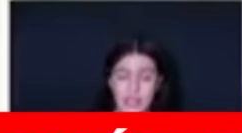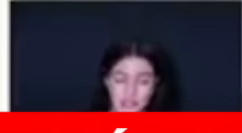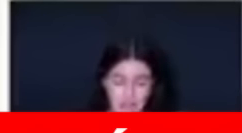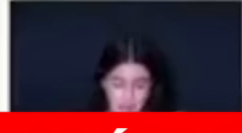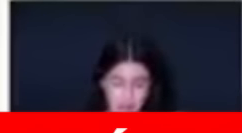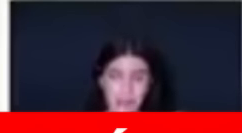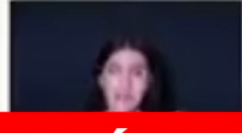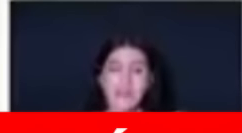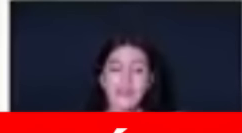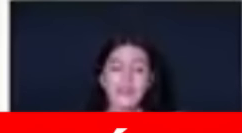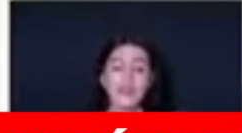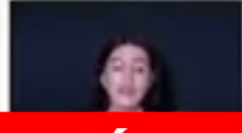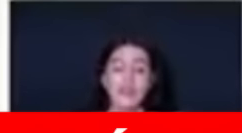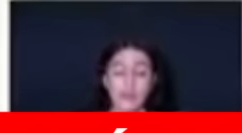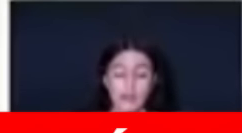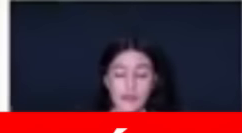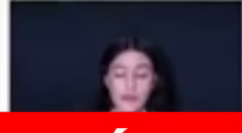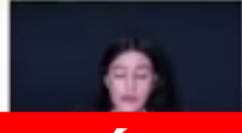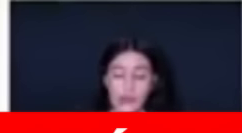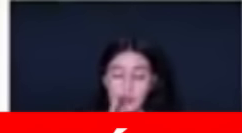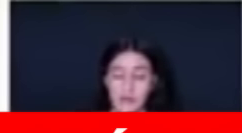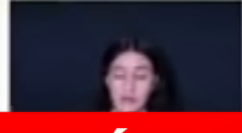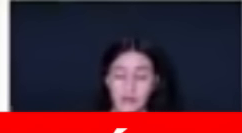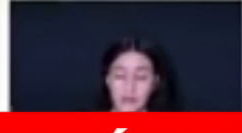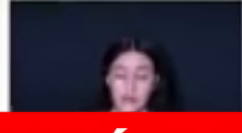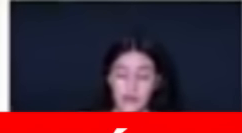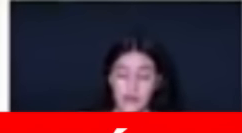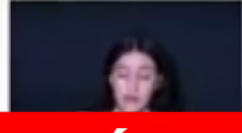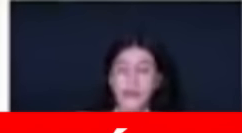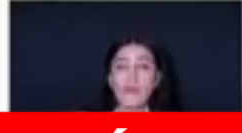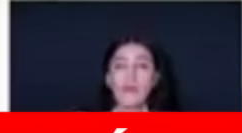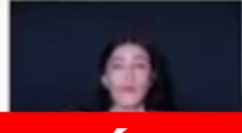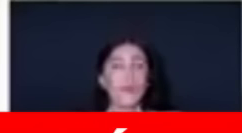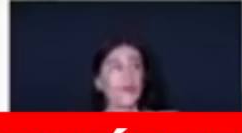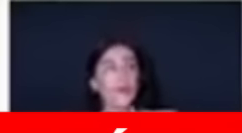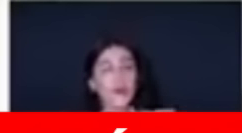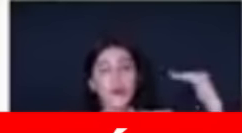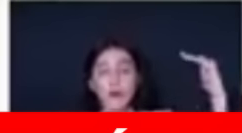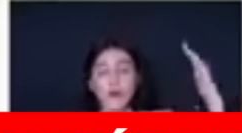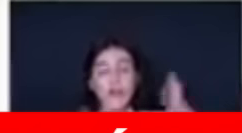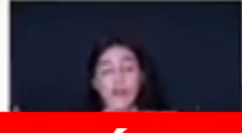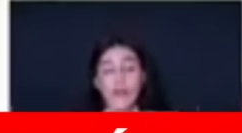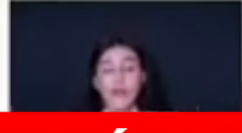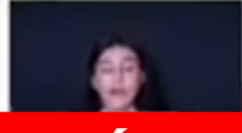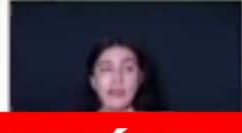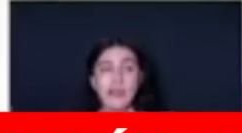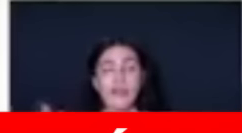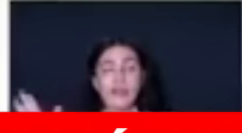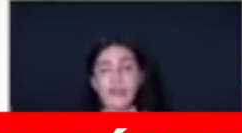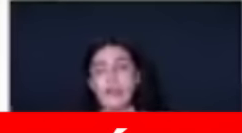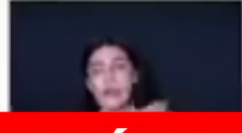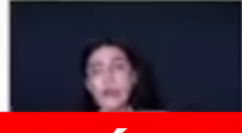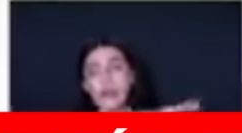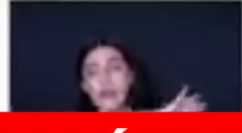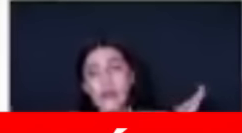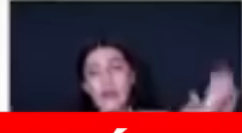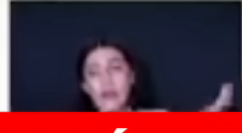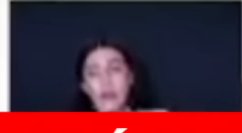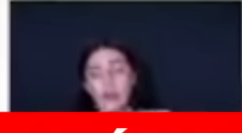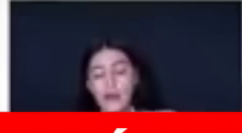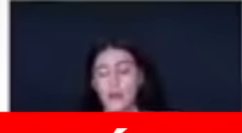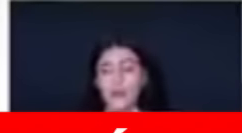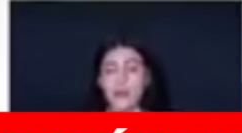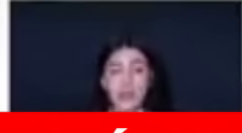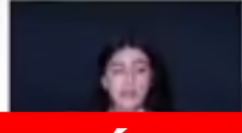tierra. Porque David no derrotó a Goliat porque fuera más grande. Lo